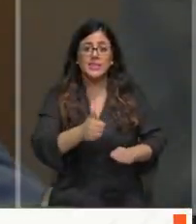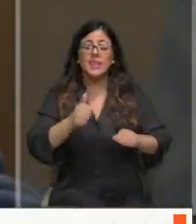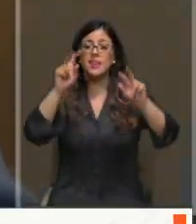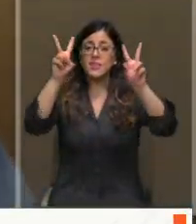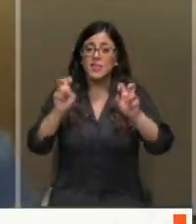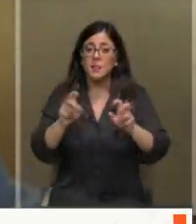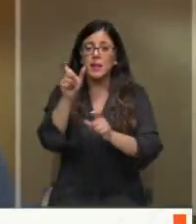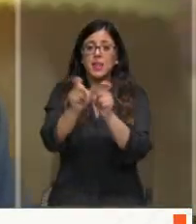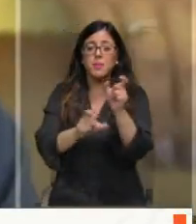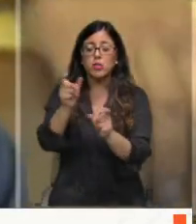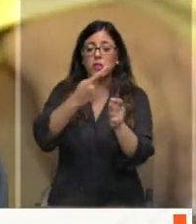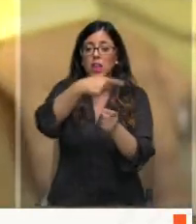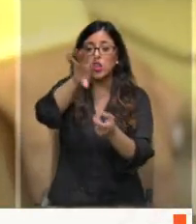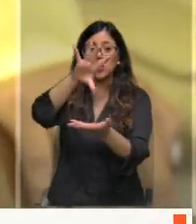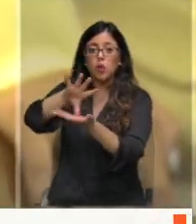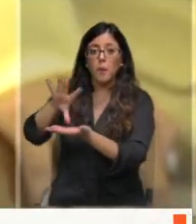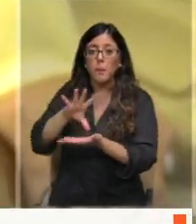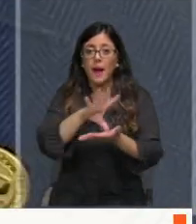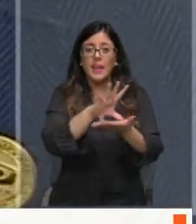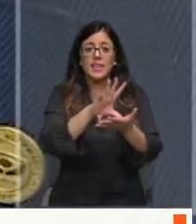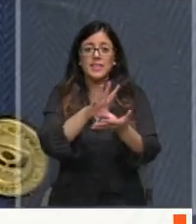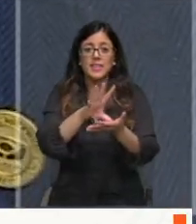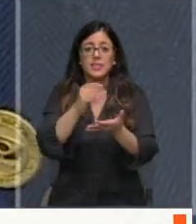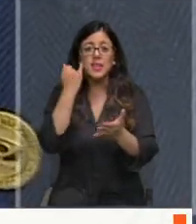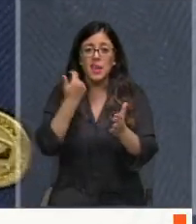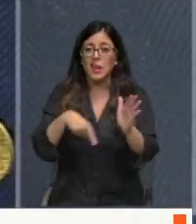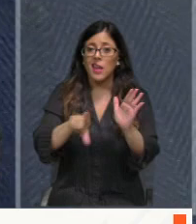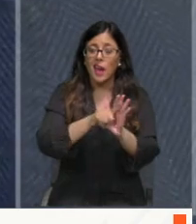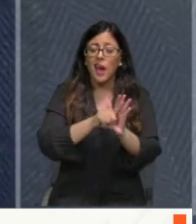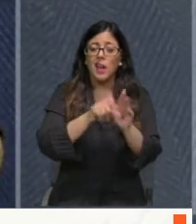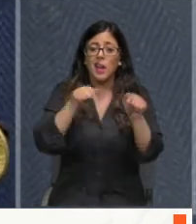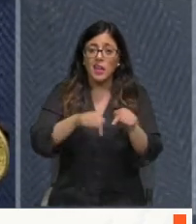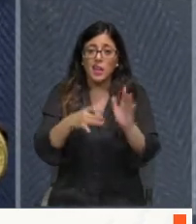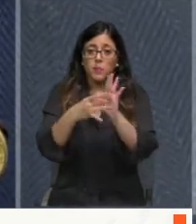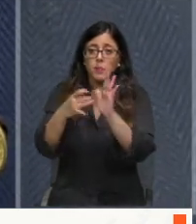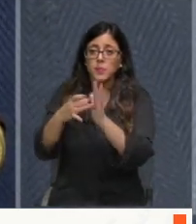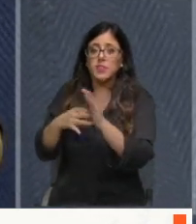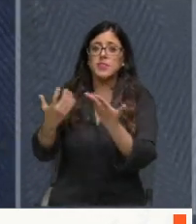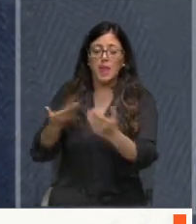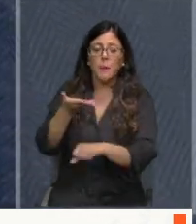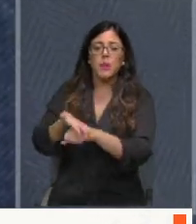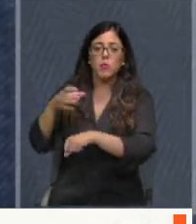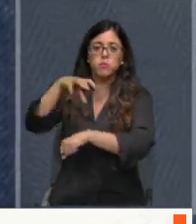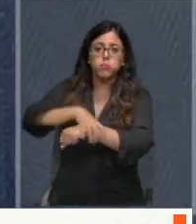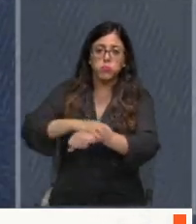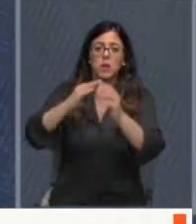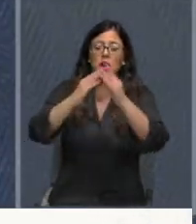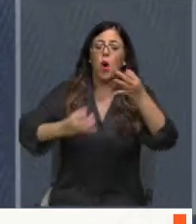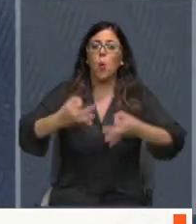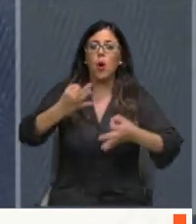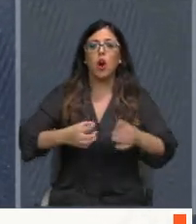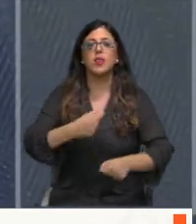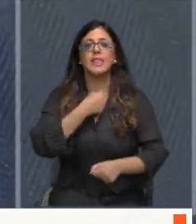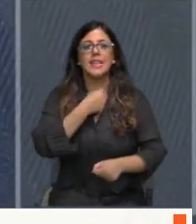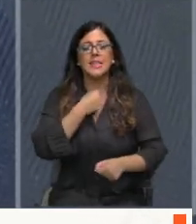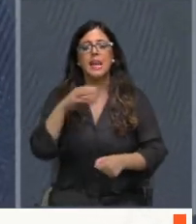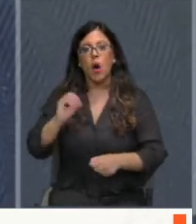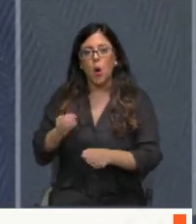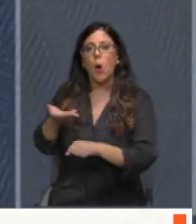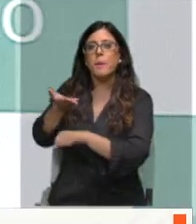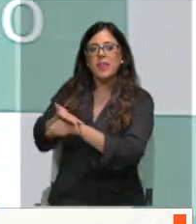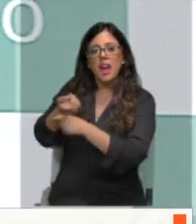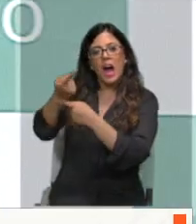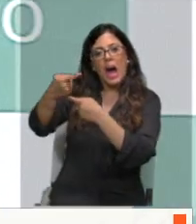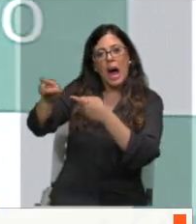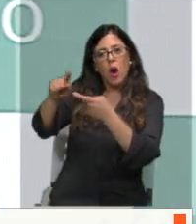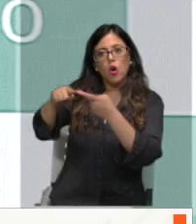inmigrantes irregulares cometiendo delitos, la Fiscalía ha conseguido la prisión preventiva, ya sea en los juzgados de garantía o apelando a instancias